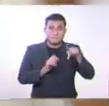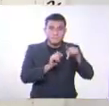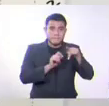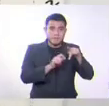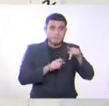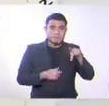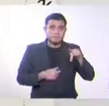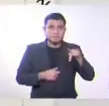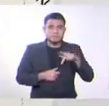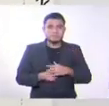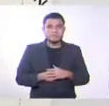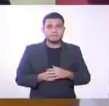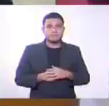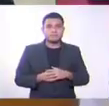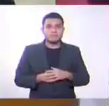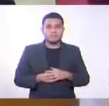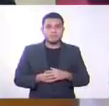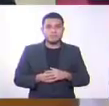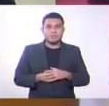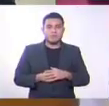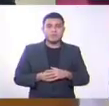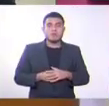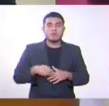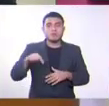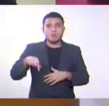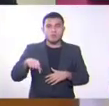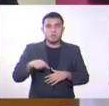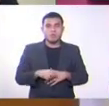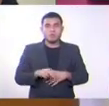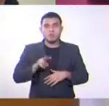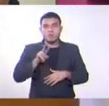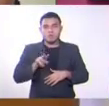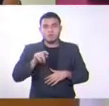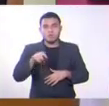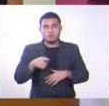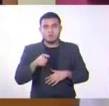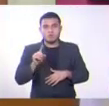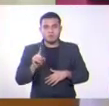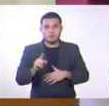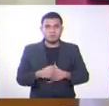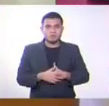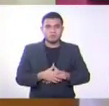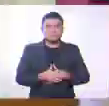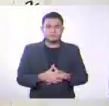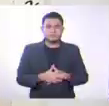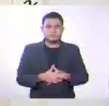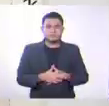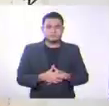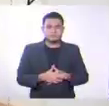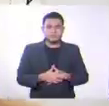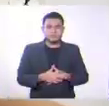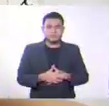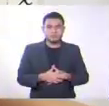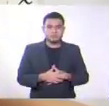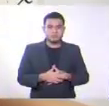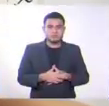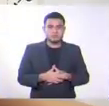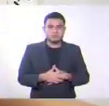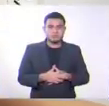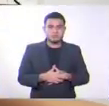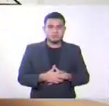P. Ahora el punto Q, que es el 2,1. 1. 2 y